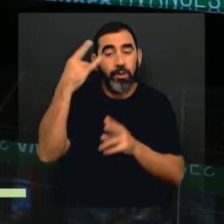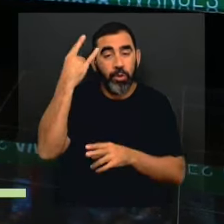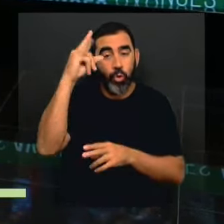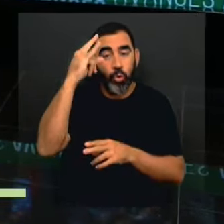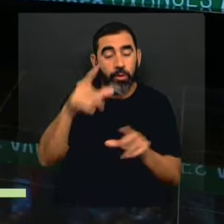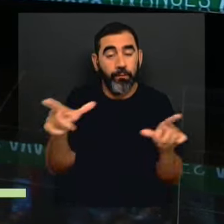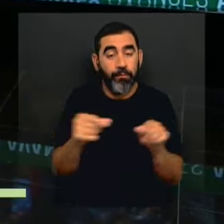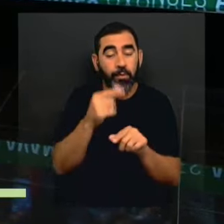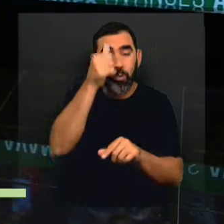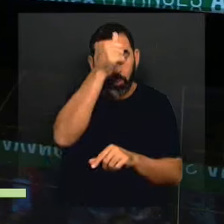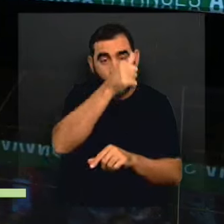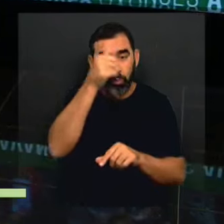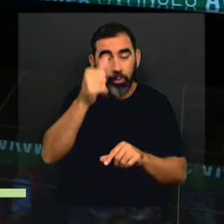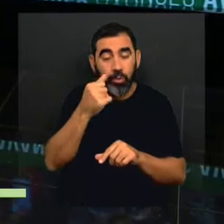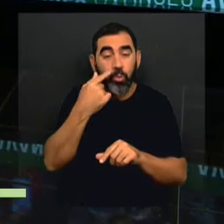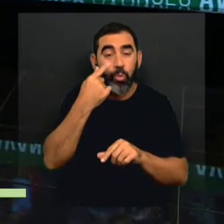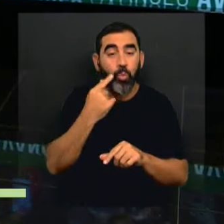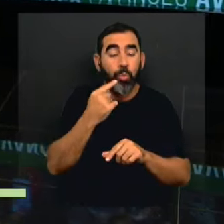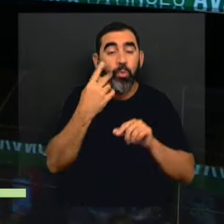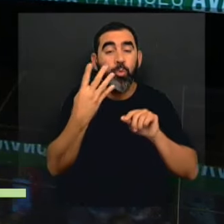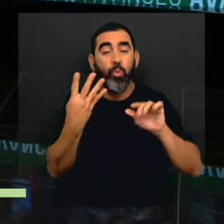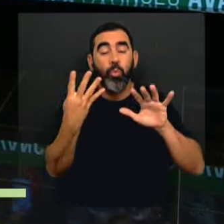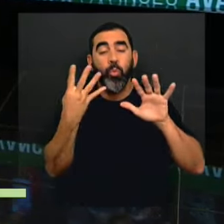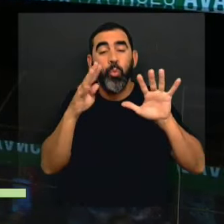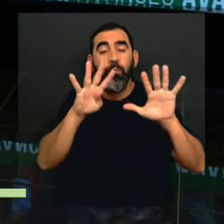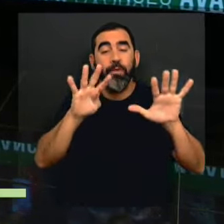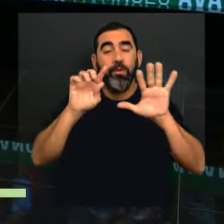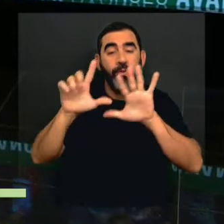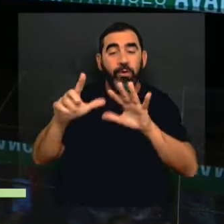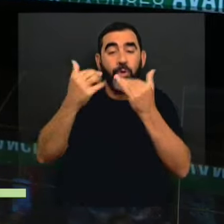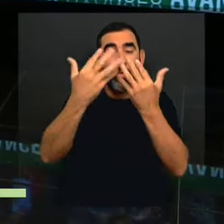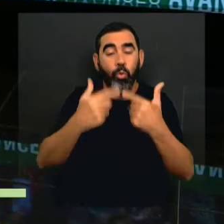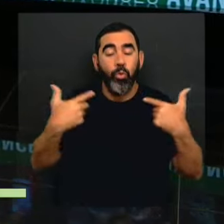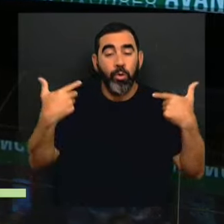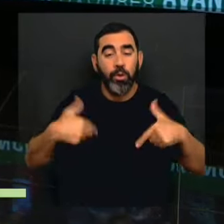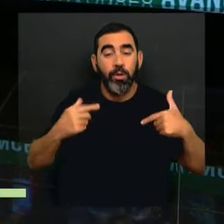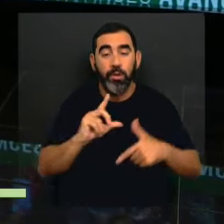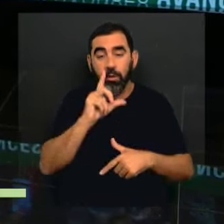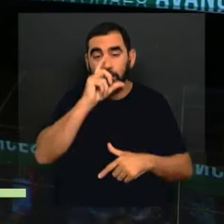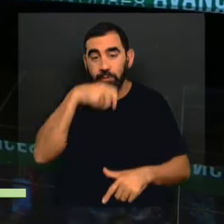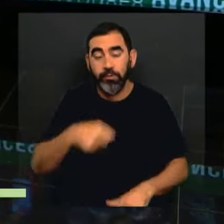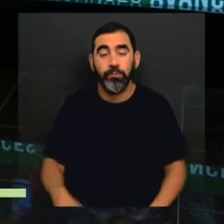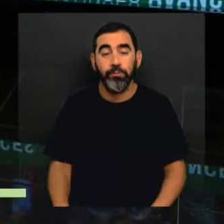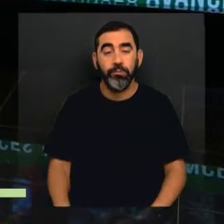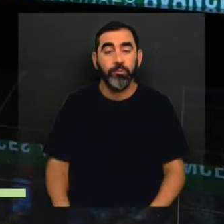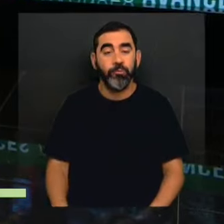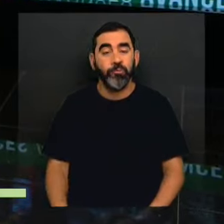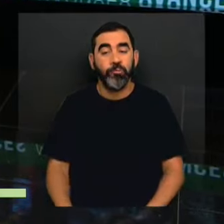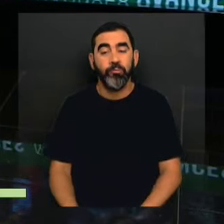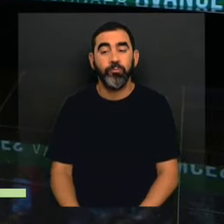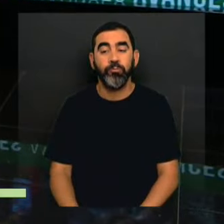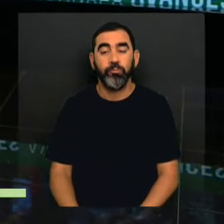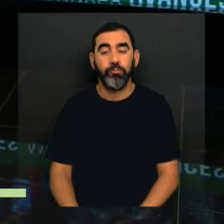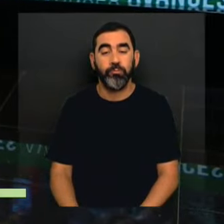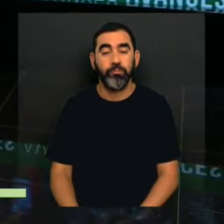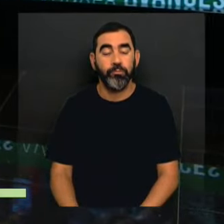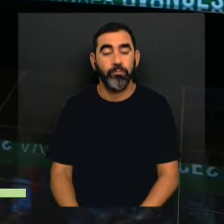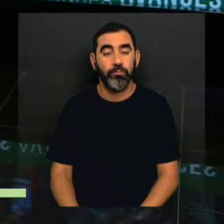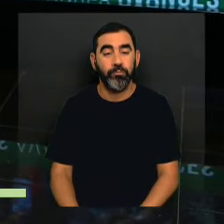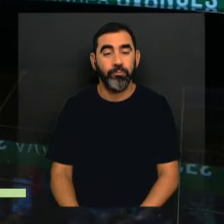cerró este domingo la edición número 97 de la rural del Prado que organiza la intendencia de Montevideo vamos a estar dándonos una vuelta en